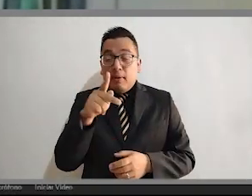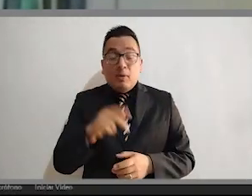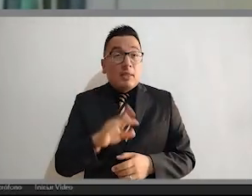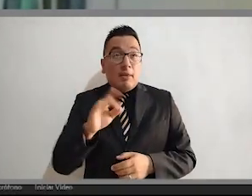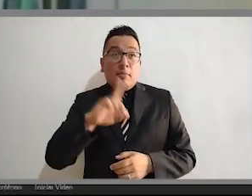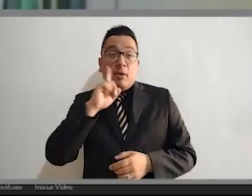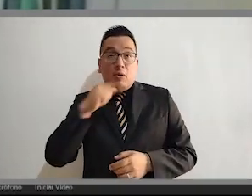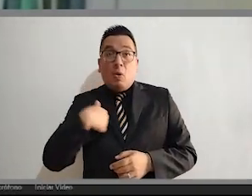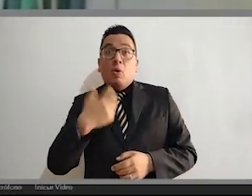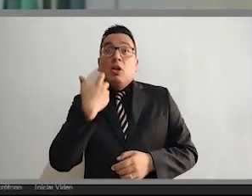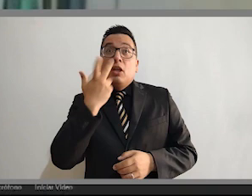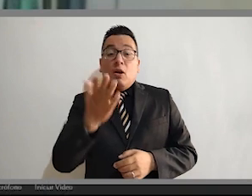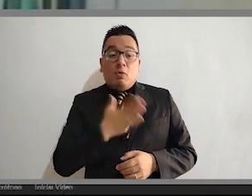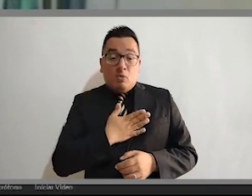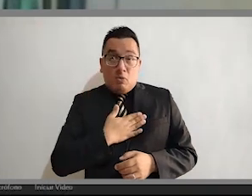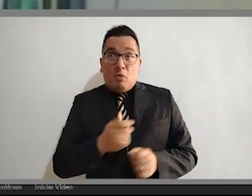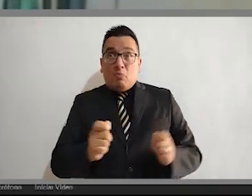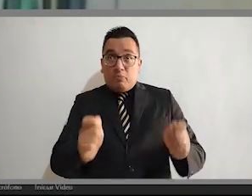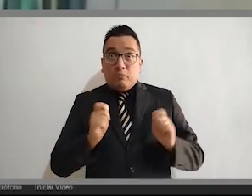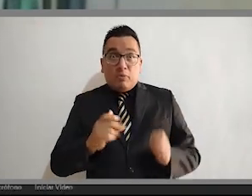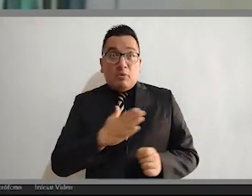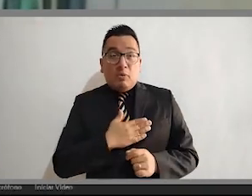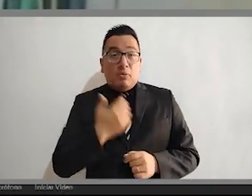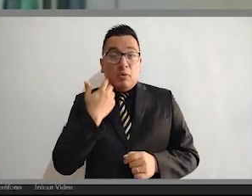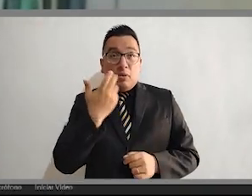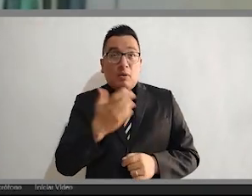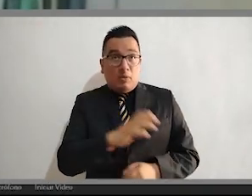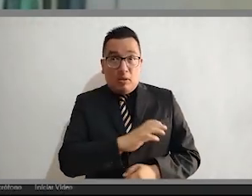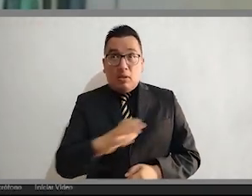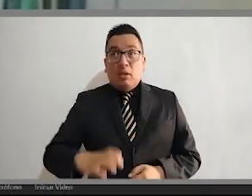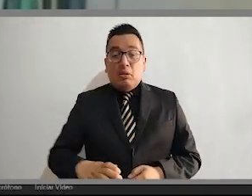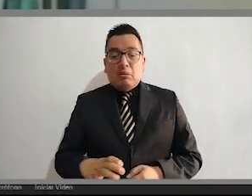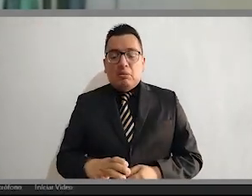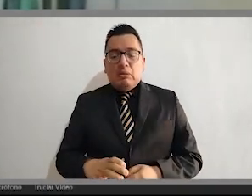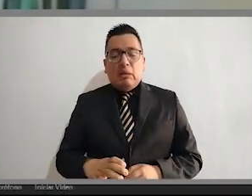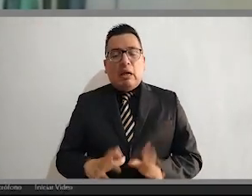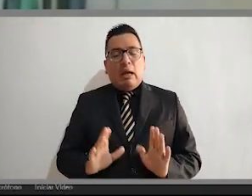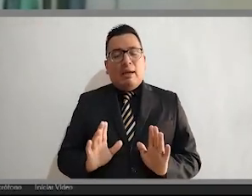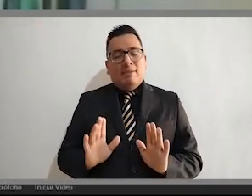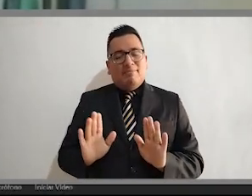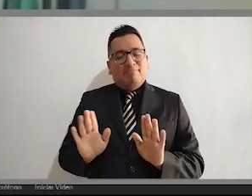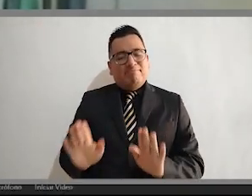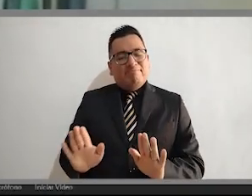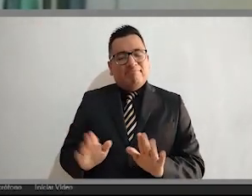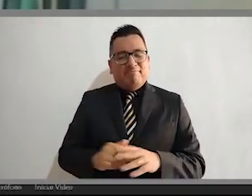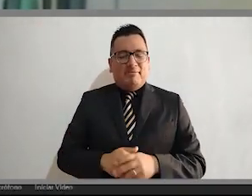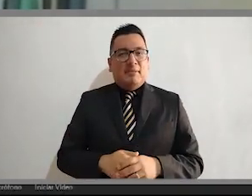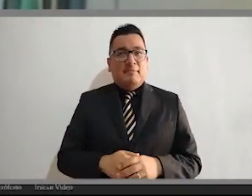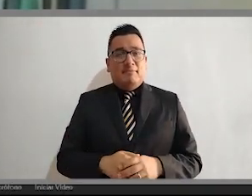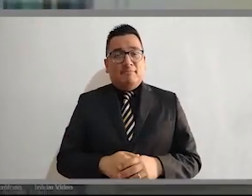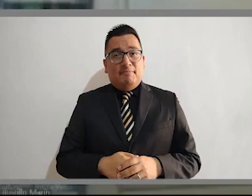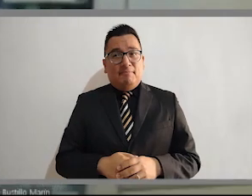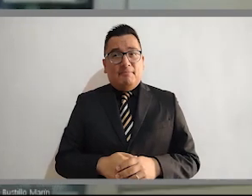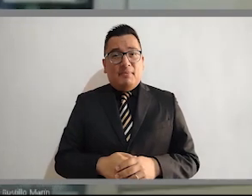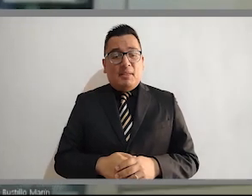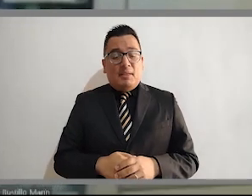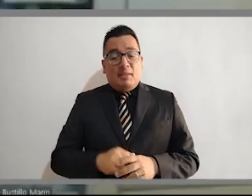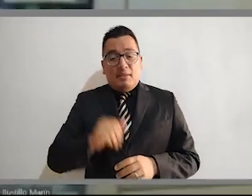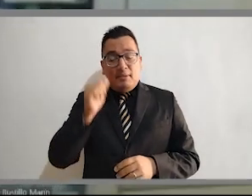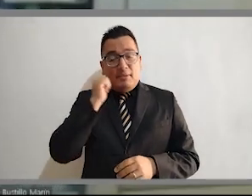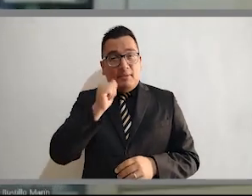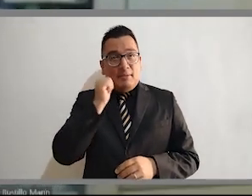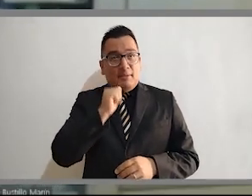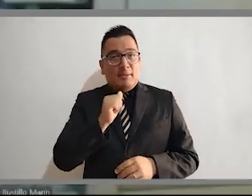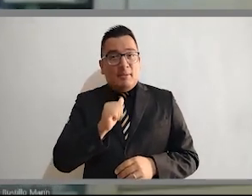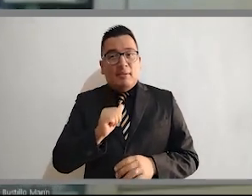aspiraciones para formar o para ser precandidatas o candidatas, siempre teníamos una barrera. Lo que